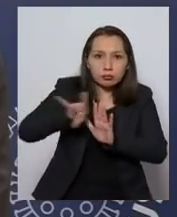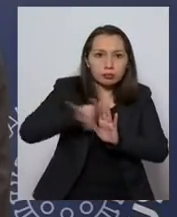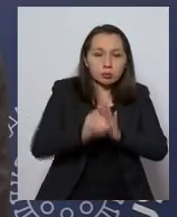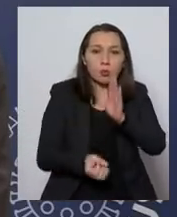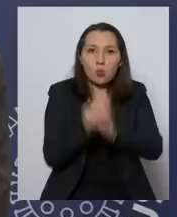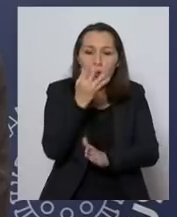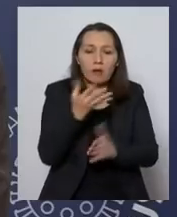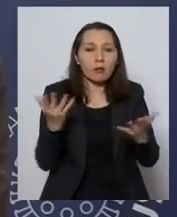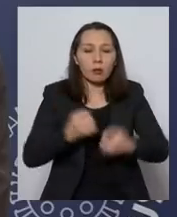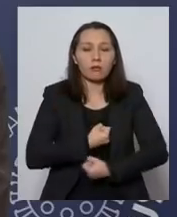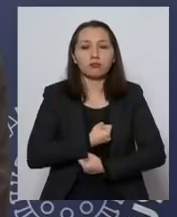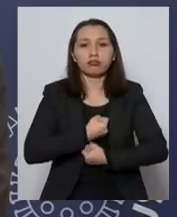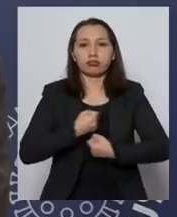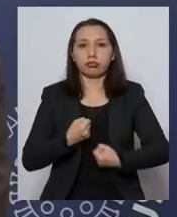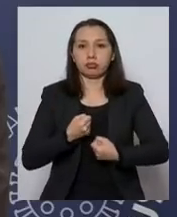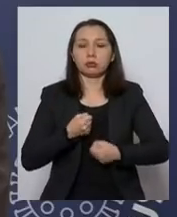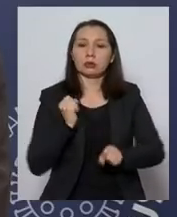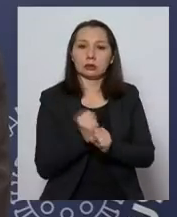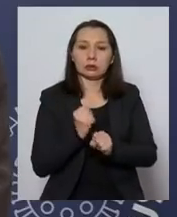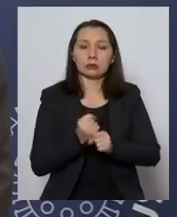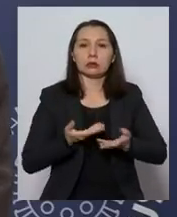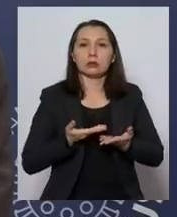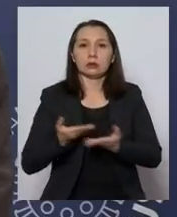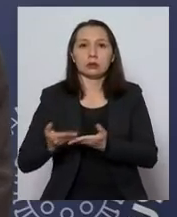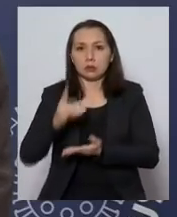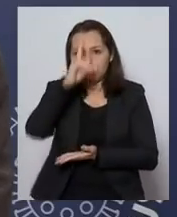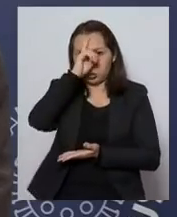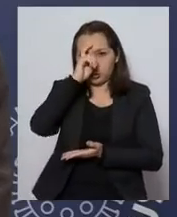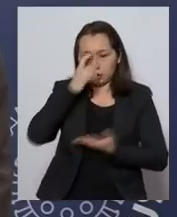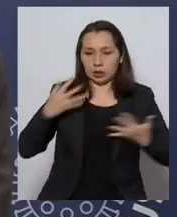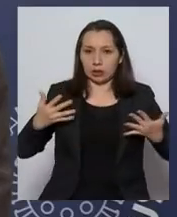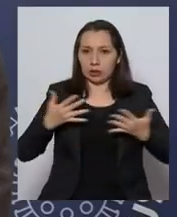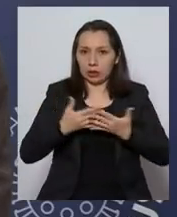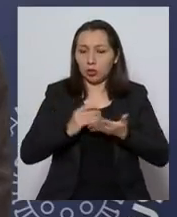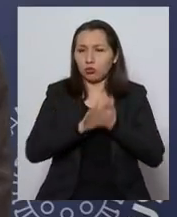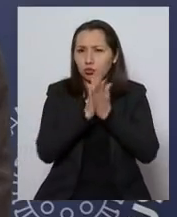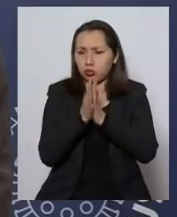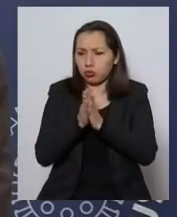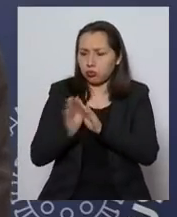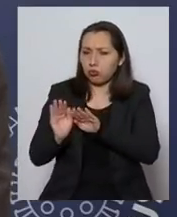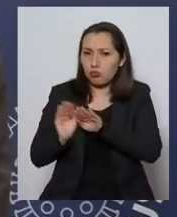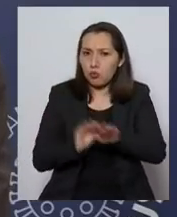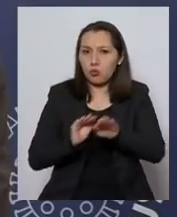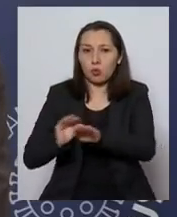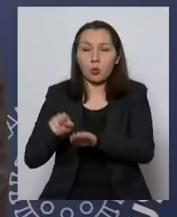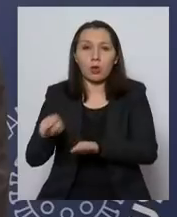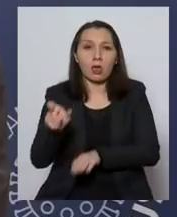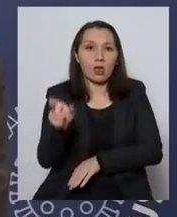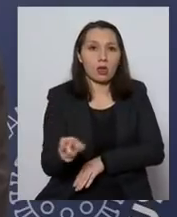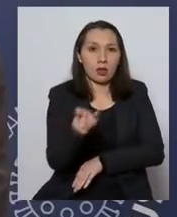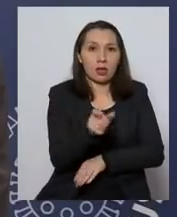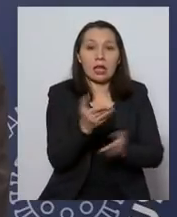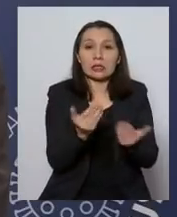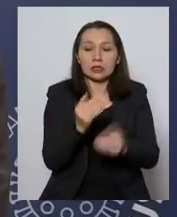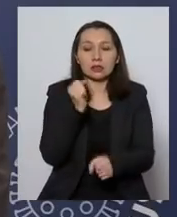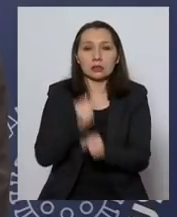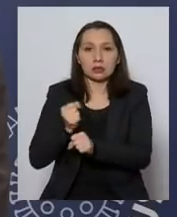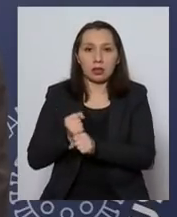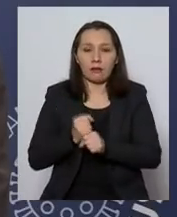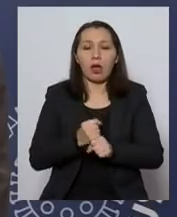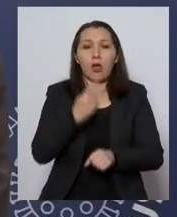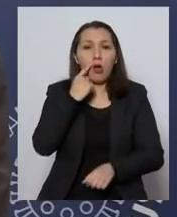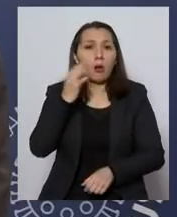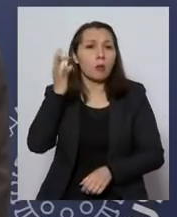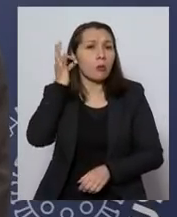de manera tal de fortalecer nuestra red y dar todo el soporte que necesitan los trabajadores